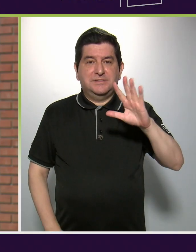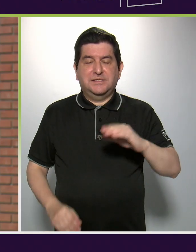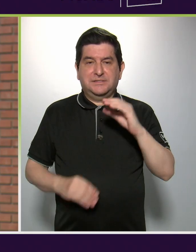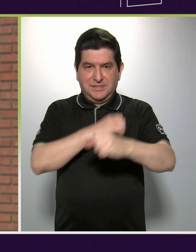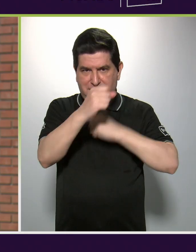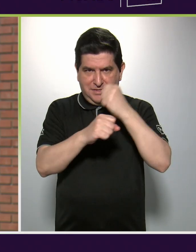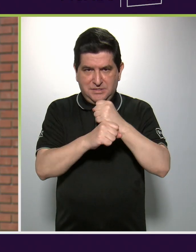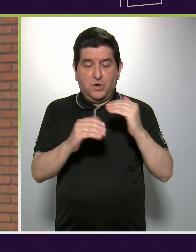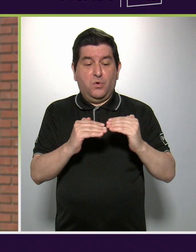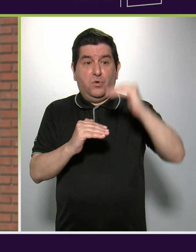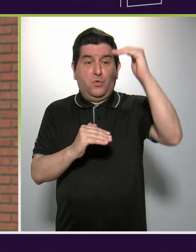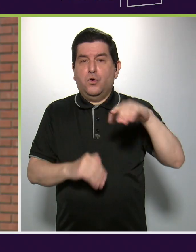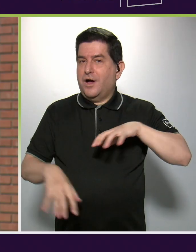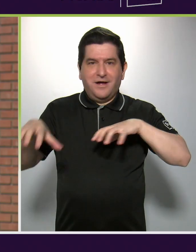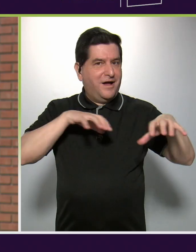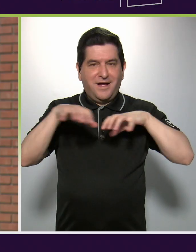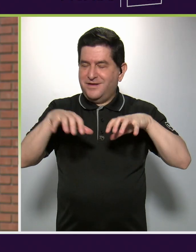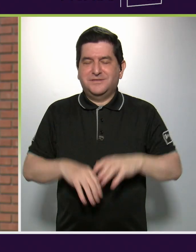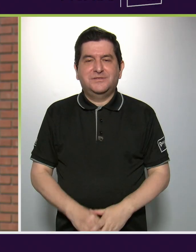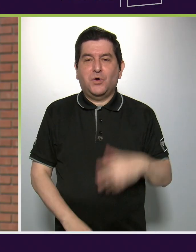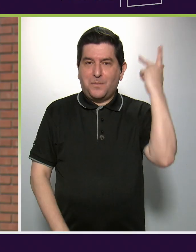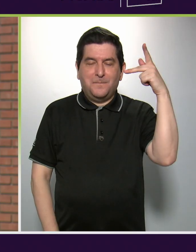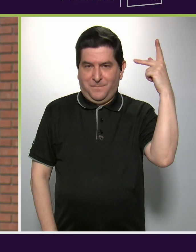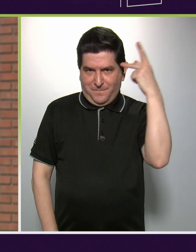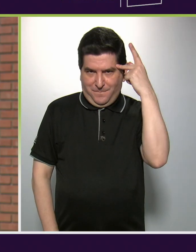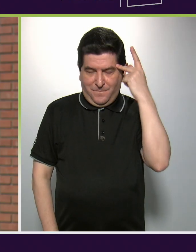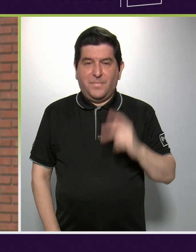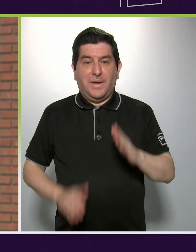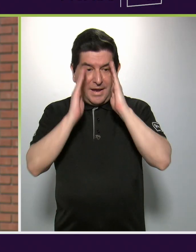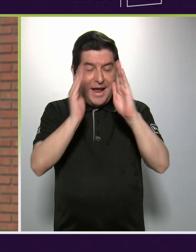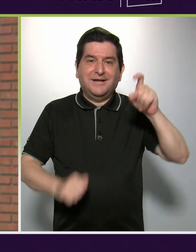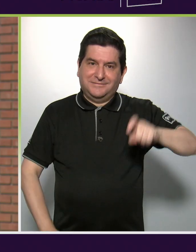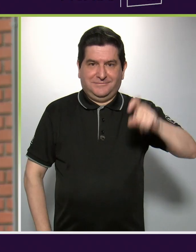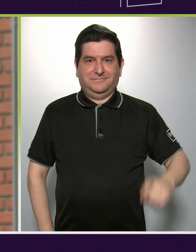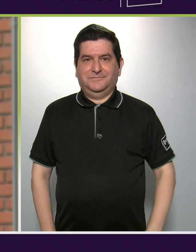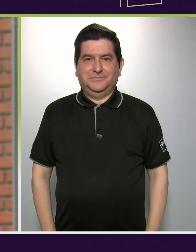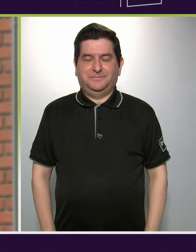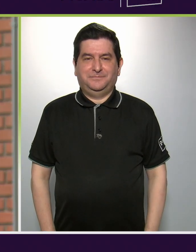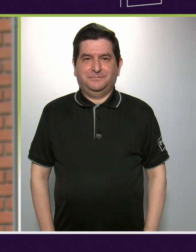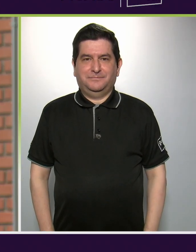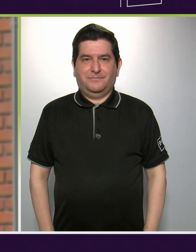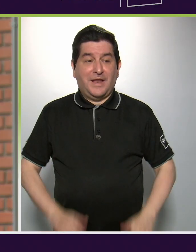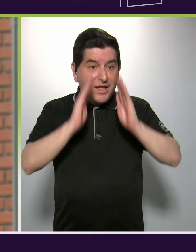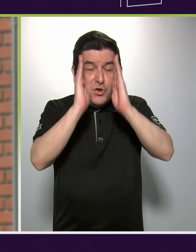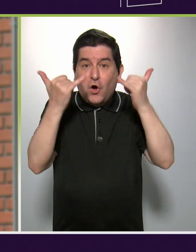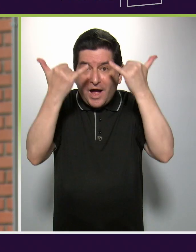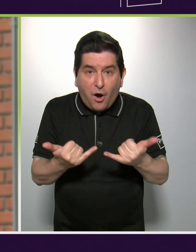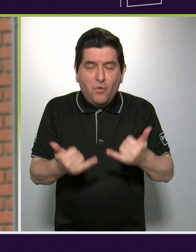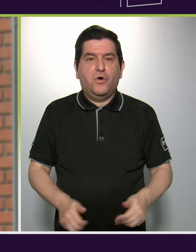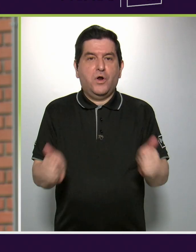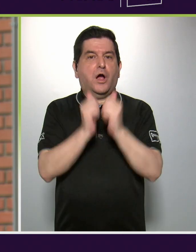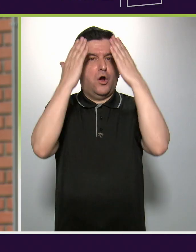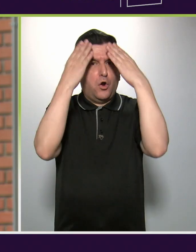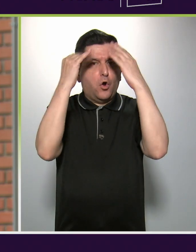vez no se han hecho las acciones necesarias dentro del ámbito de la política para atender esas necesidades. Entonces, si no atacamos eso hoy con la